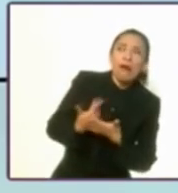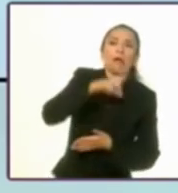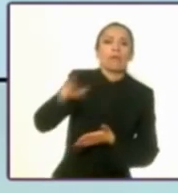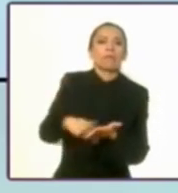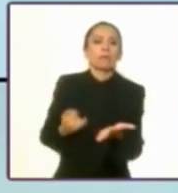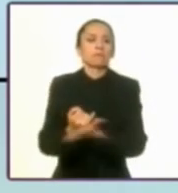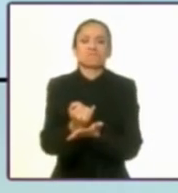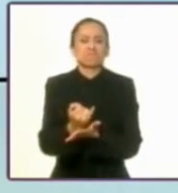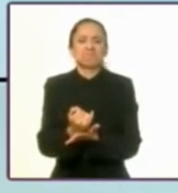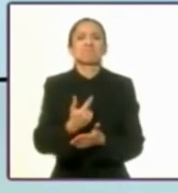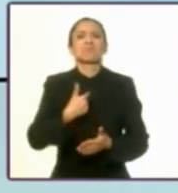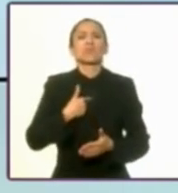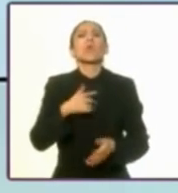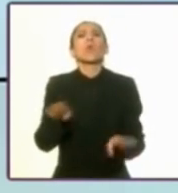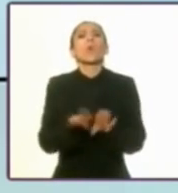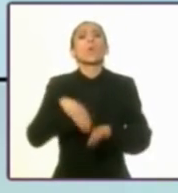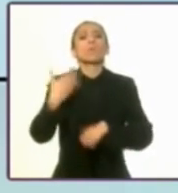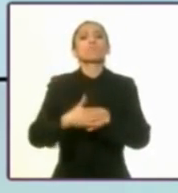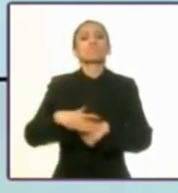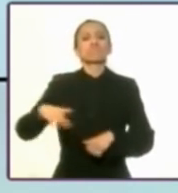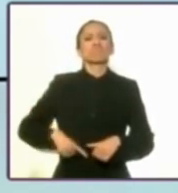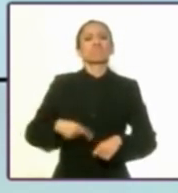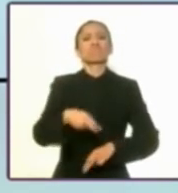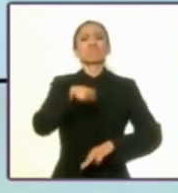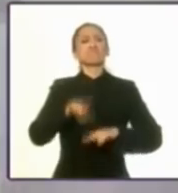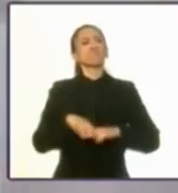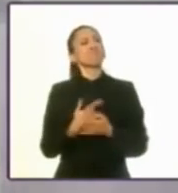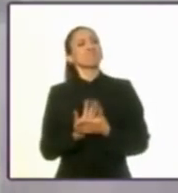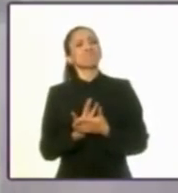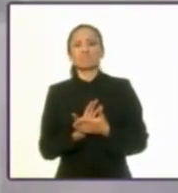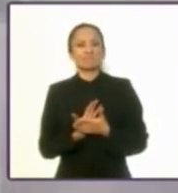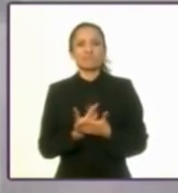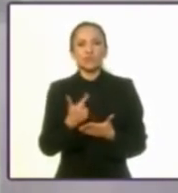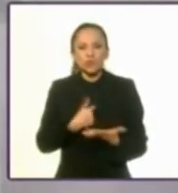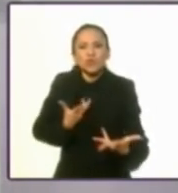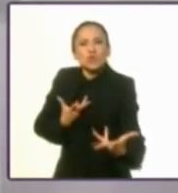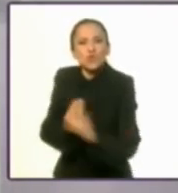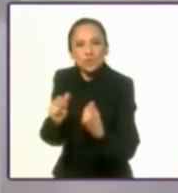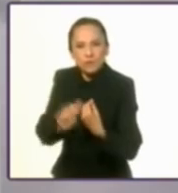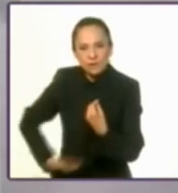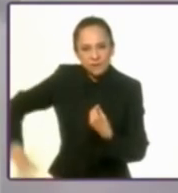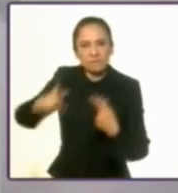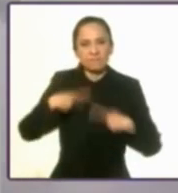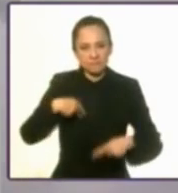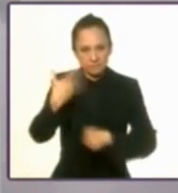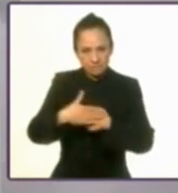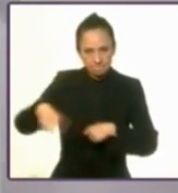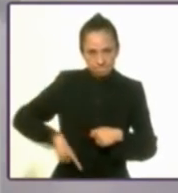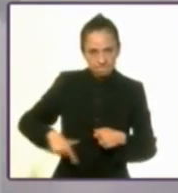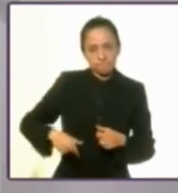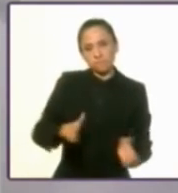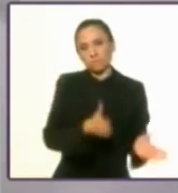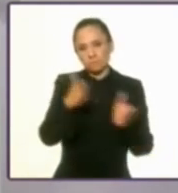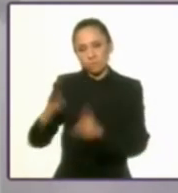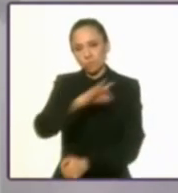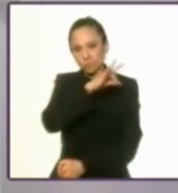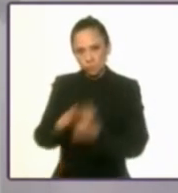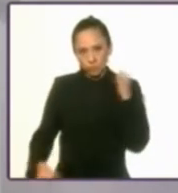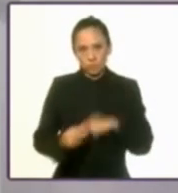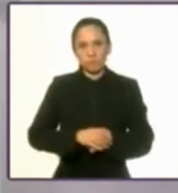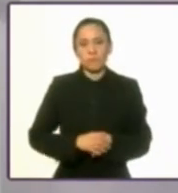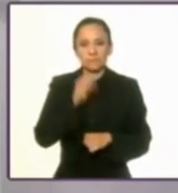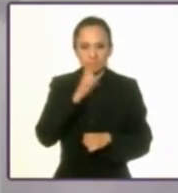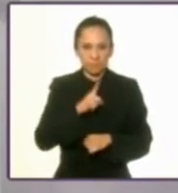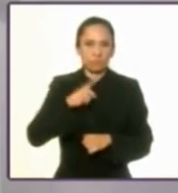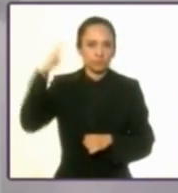silla vengo a gobernar de la mano con los capitalinos mensaje final de que obvia semana candidata común de juntos haremos